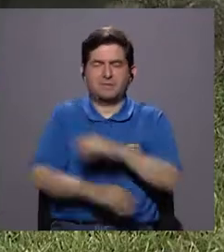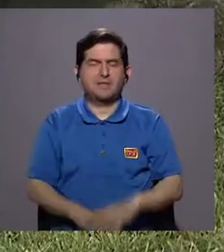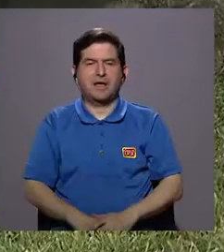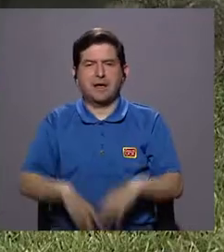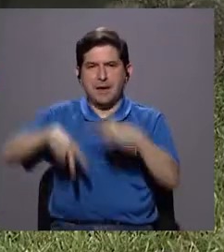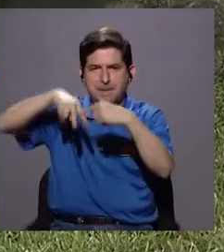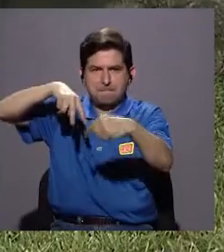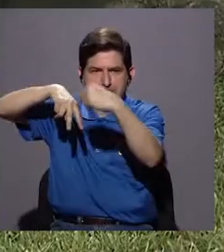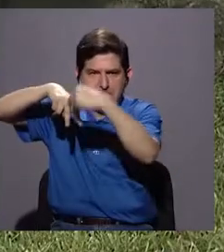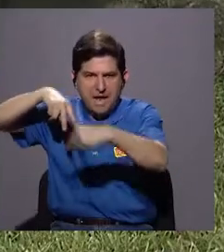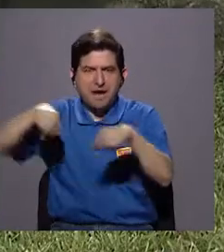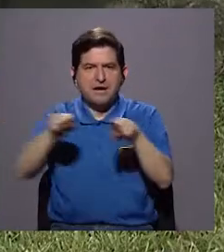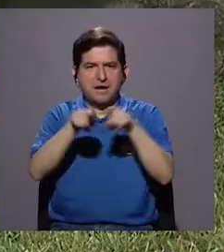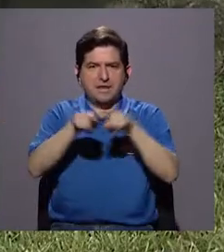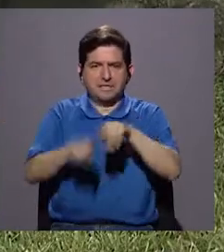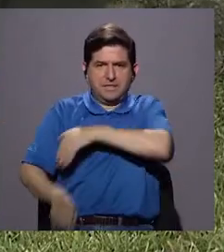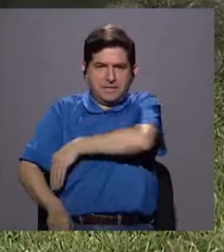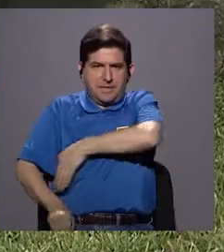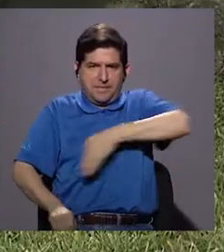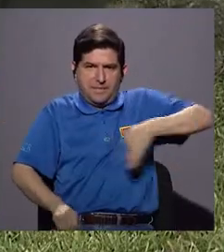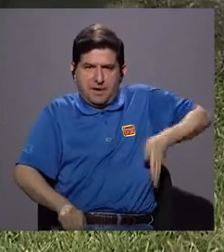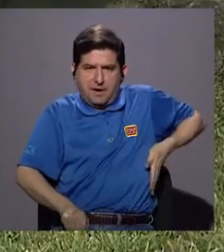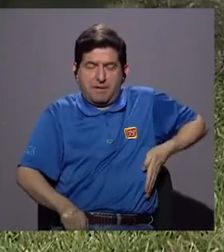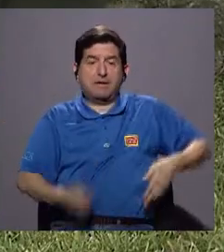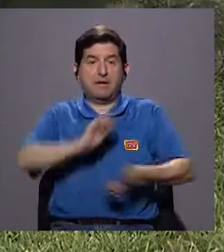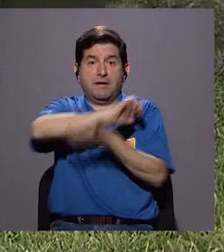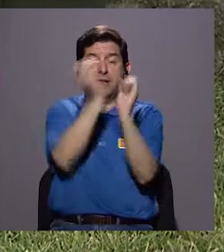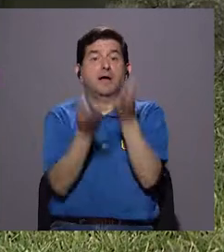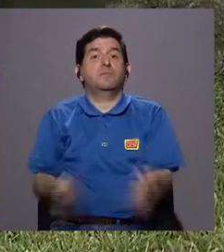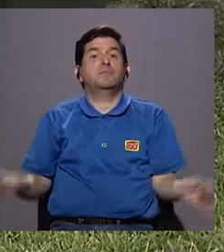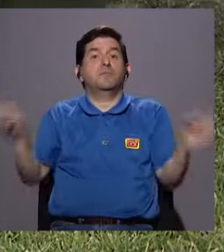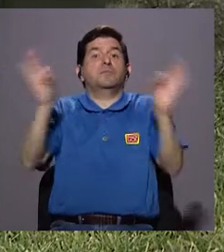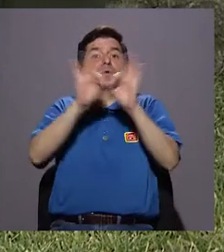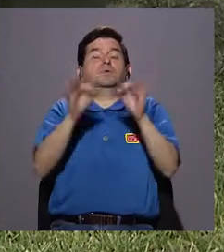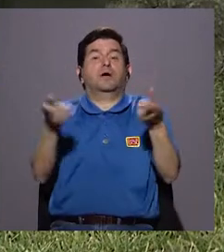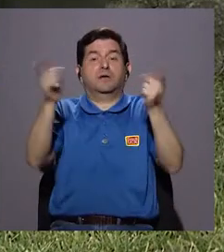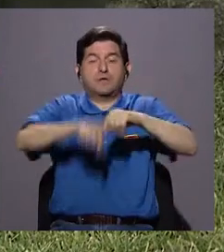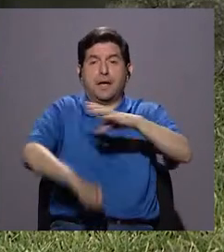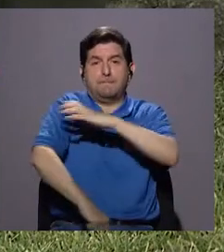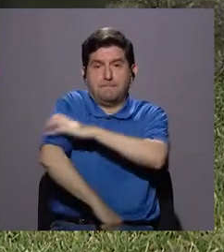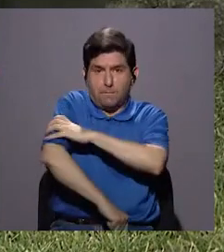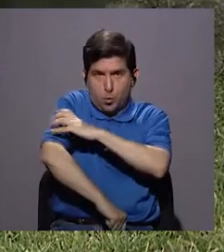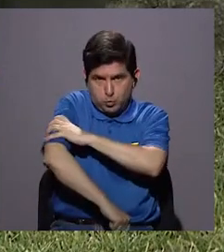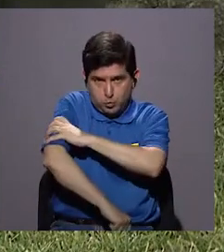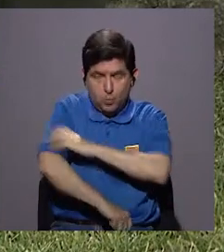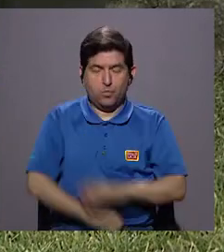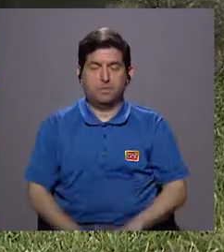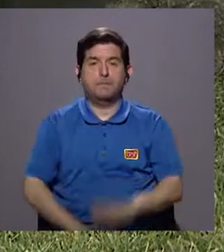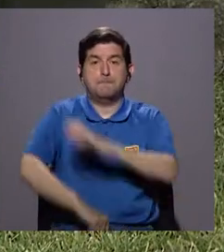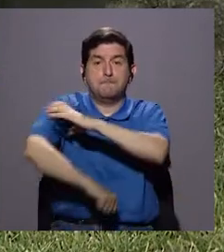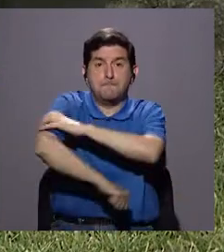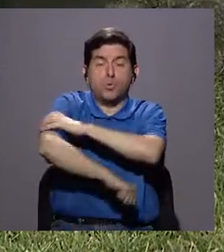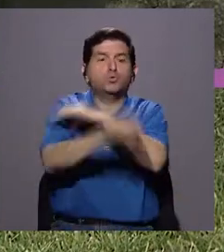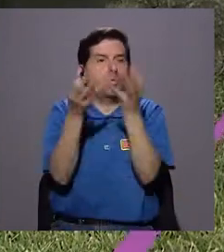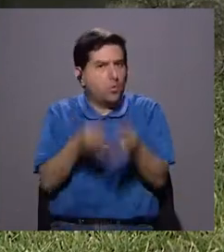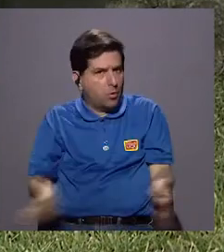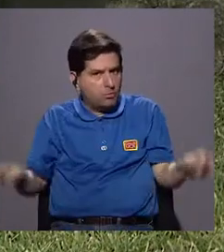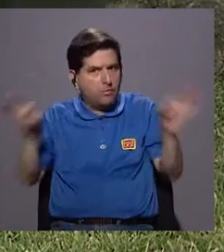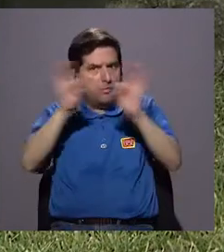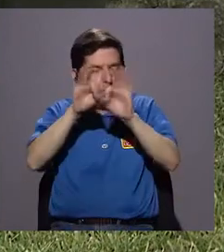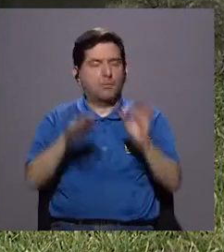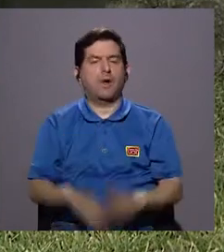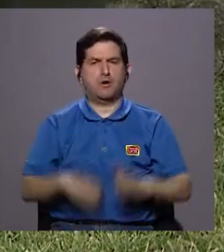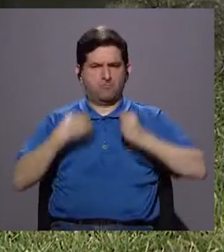piernas y en la parte abdominal. Y tal vez el cambio más importante ocurre a nivel del músculo, en donde el músculo, que es importantísimo para